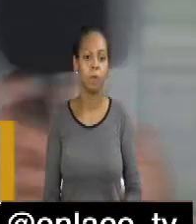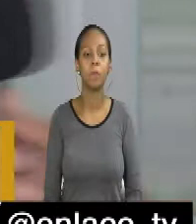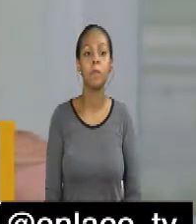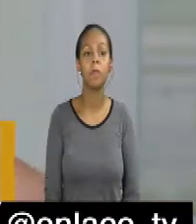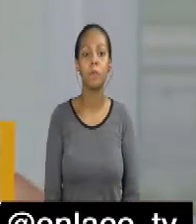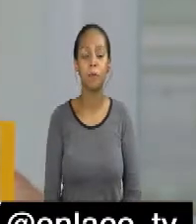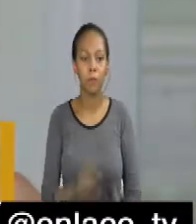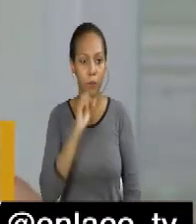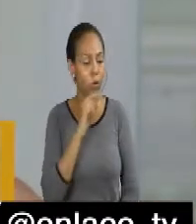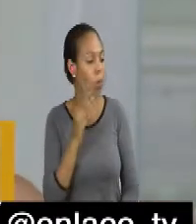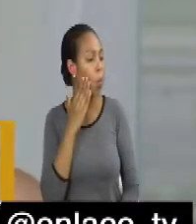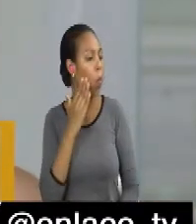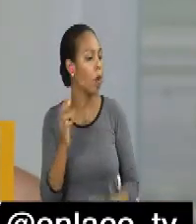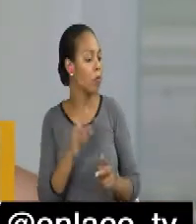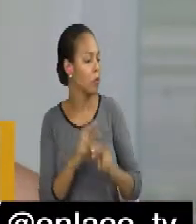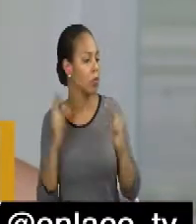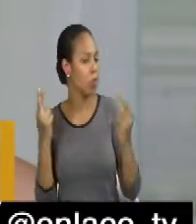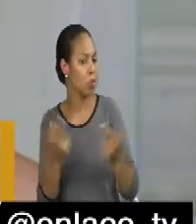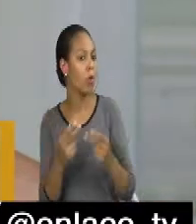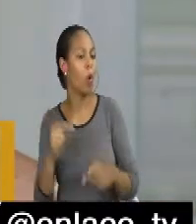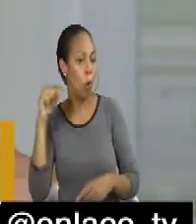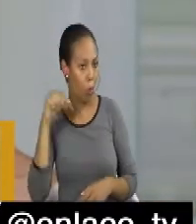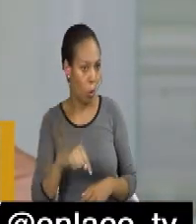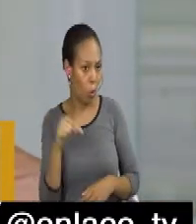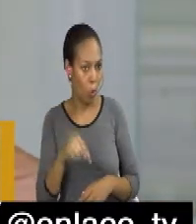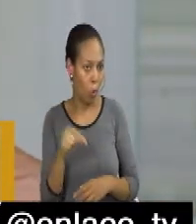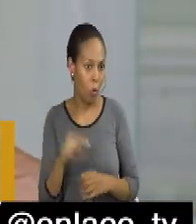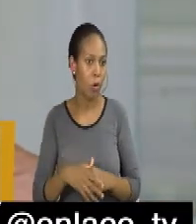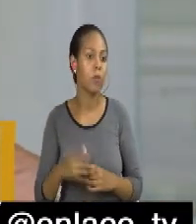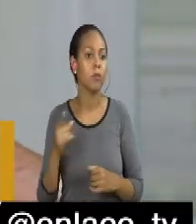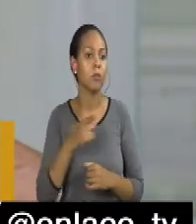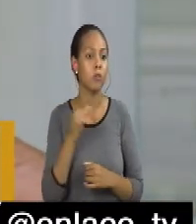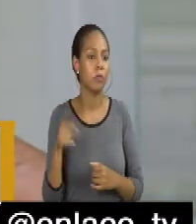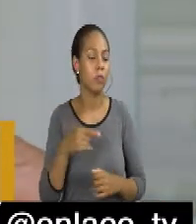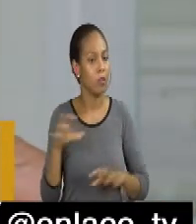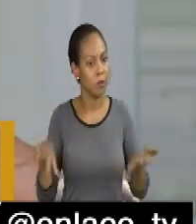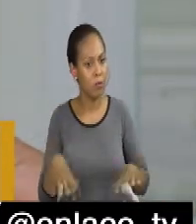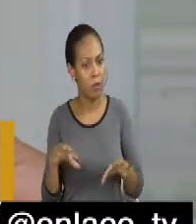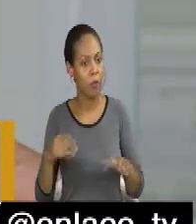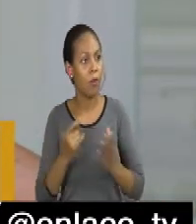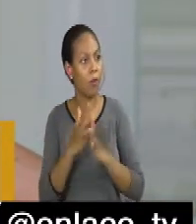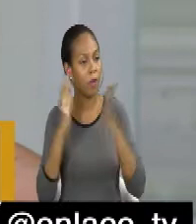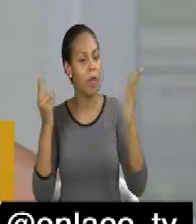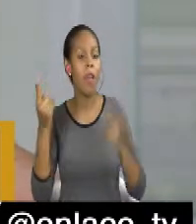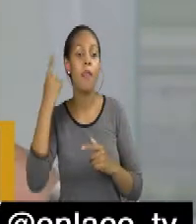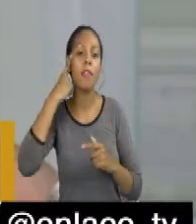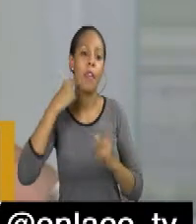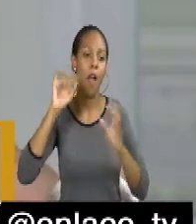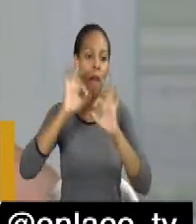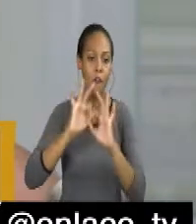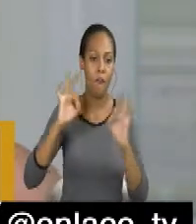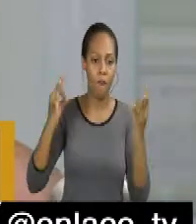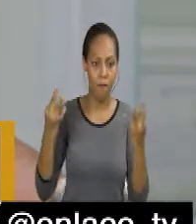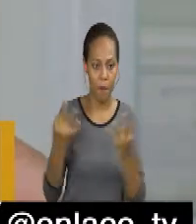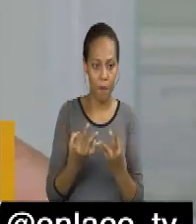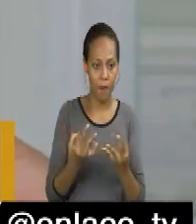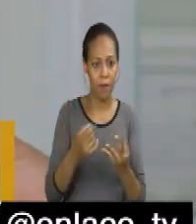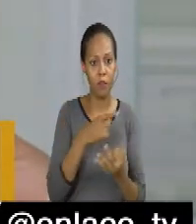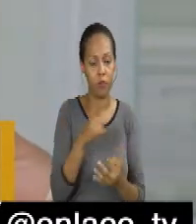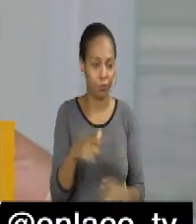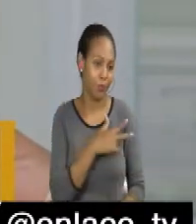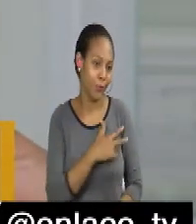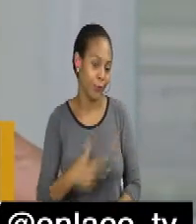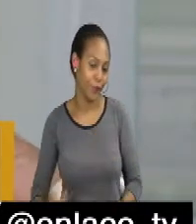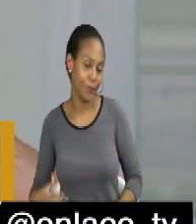cuándo? Esa reunión se estará celebrando hoy, es en el marco de las actividades de la celebración del Día de la Familia de la Personería, y bueno, tendremos